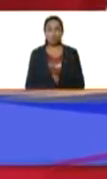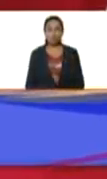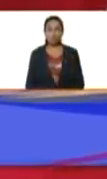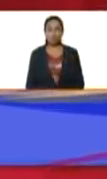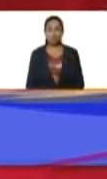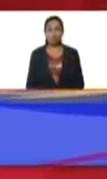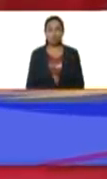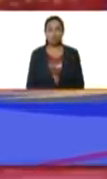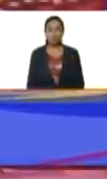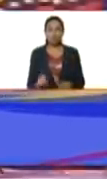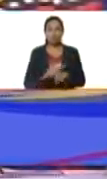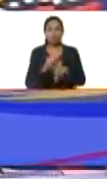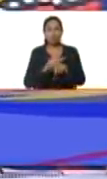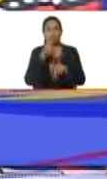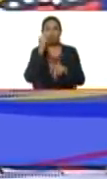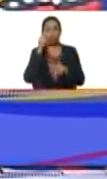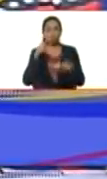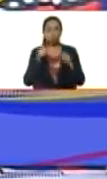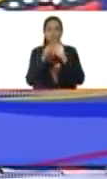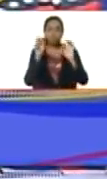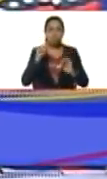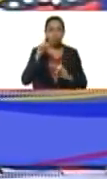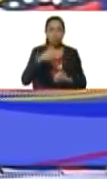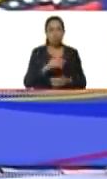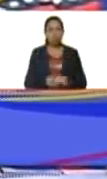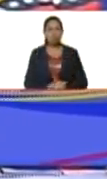Los gobiernos populares